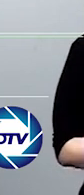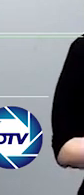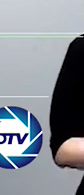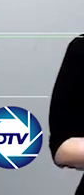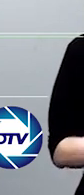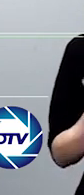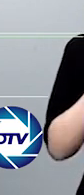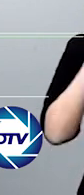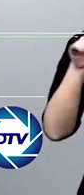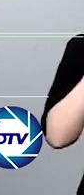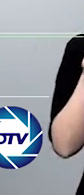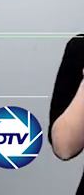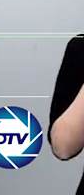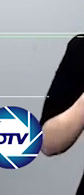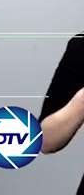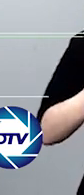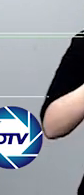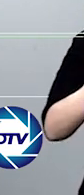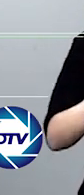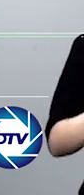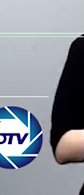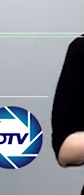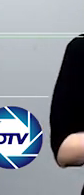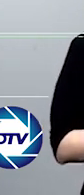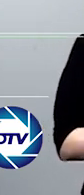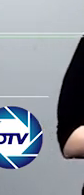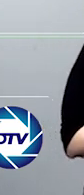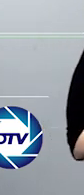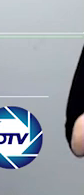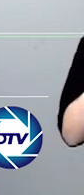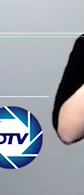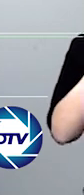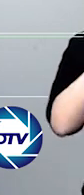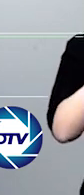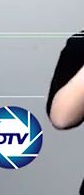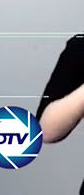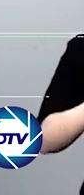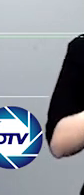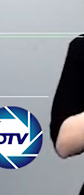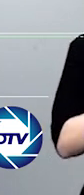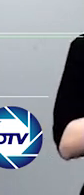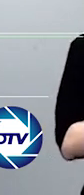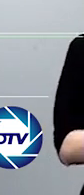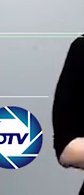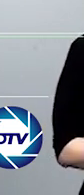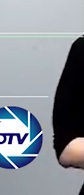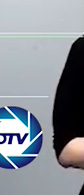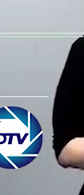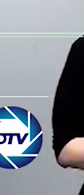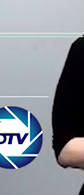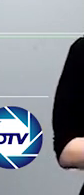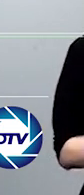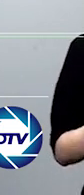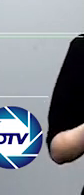fueran desahuciadas. Ya pues directamente tenía una solución muy fácil, que era que los servicios sociales de Gandía hubieran actuado y hubieran pagado